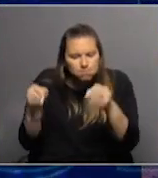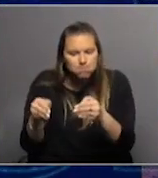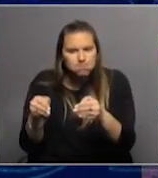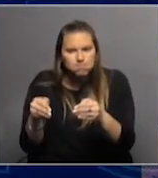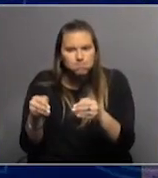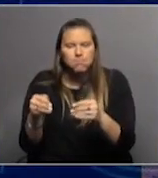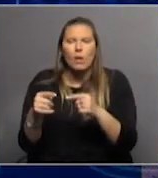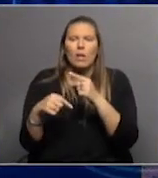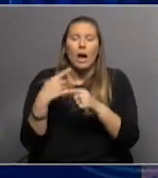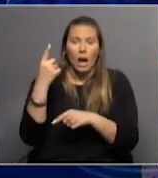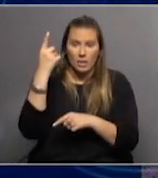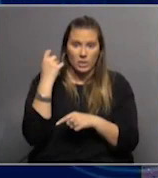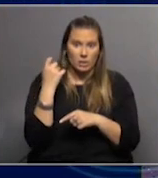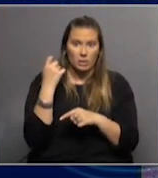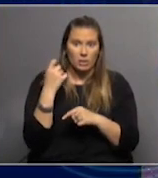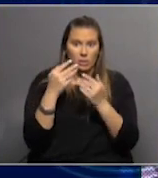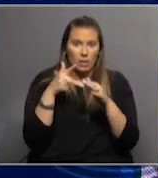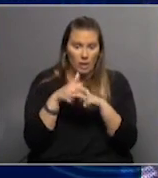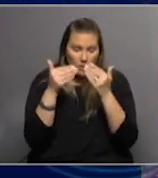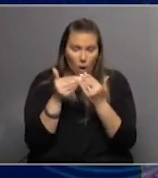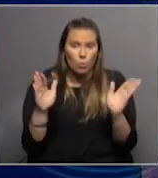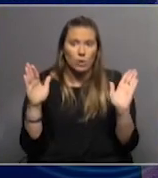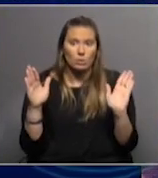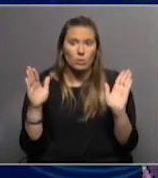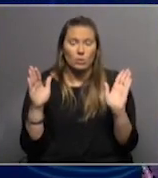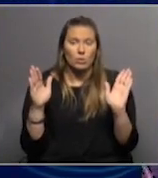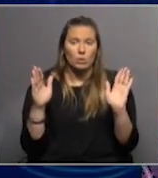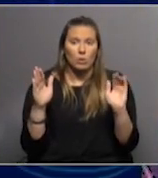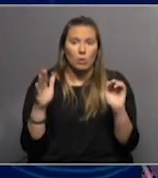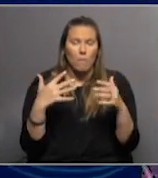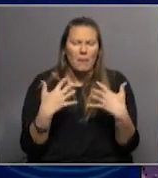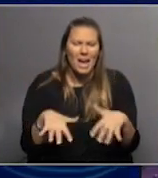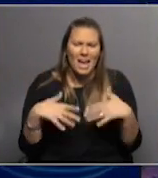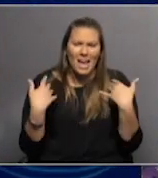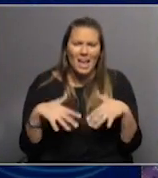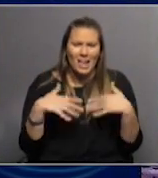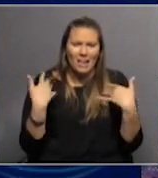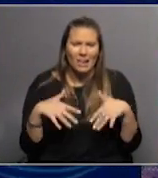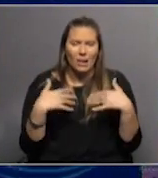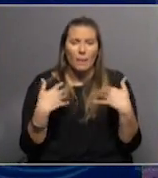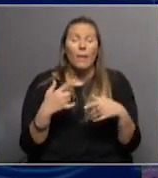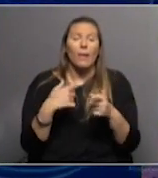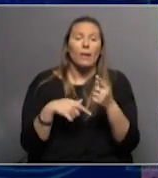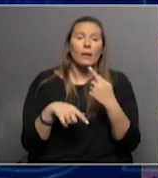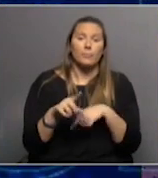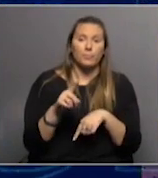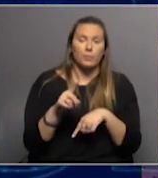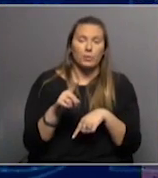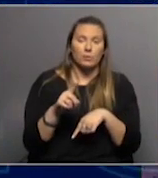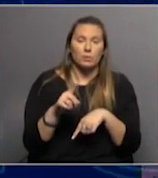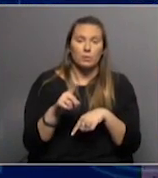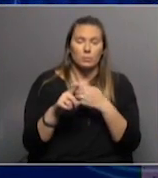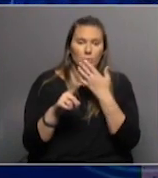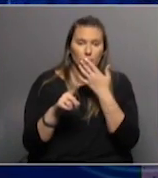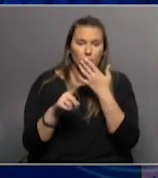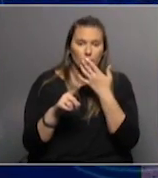Las repercusiones de ayer de la inauguración fueron impresionantes. Entonces, que el hecho de que